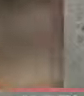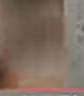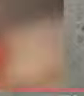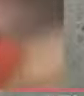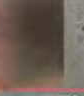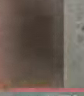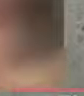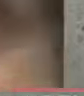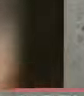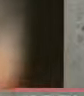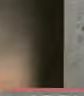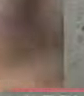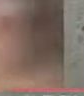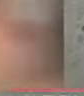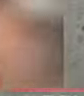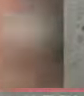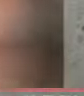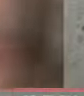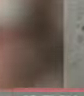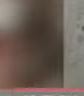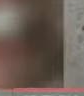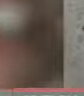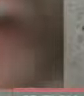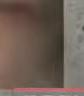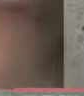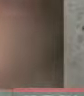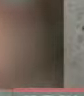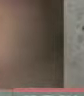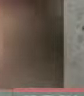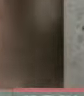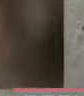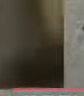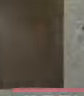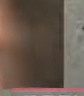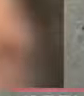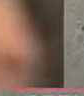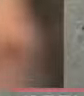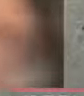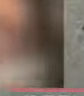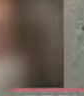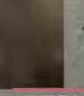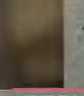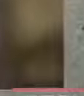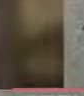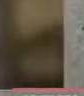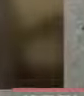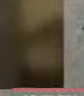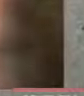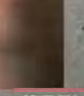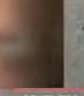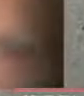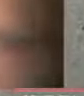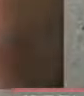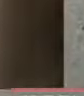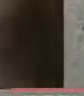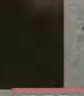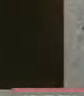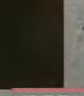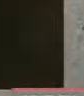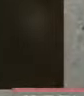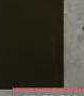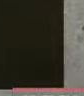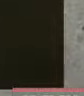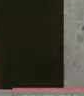en este país en mi país no